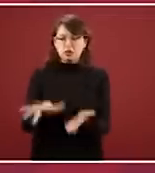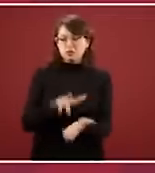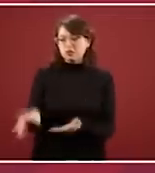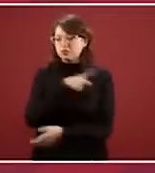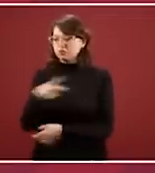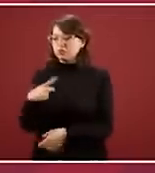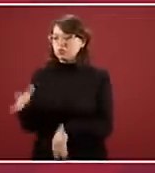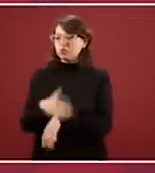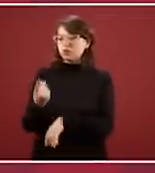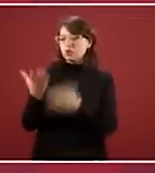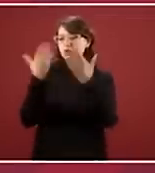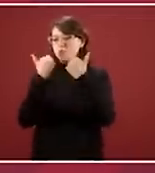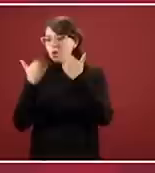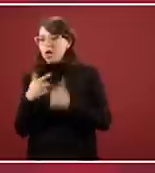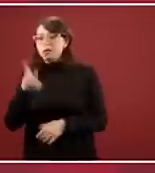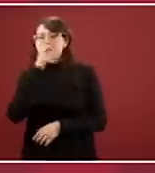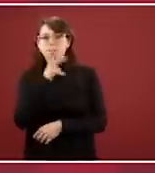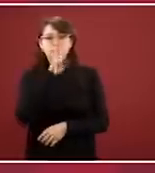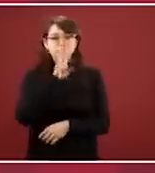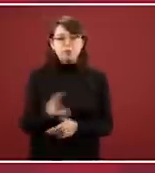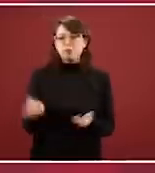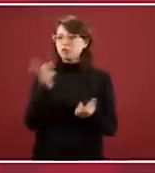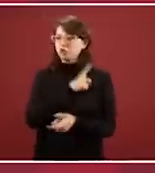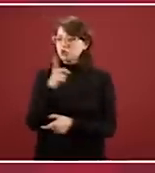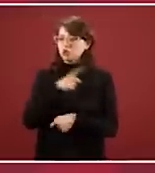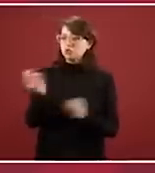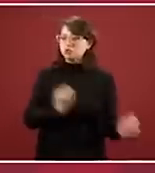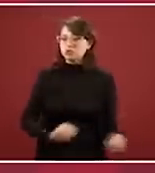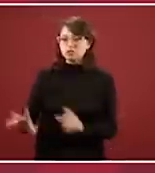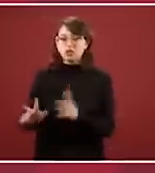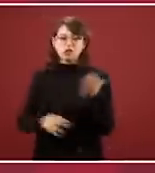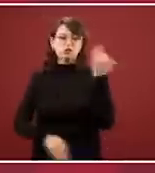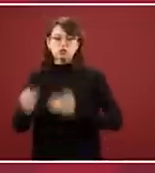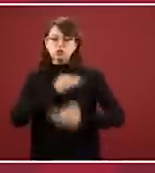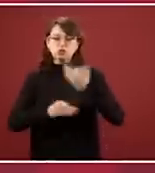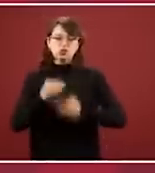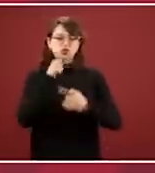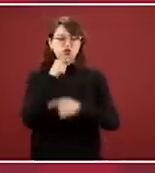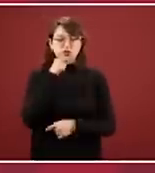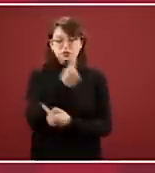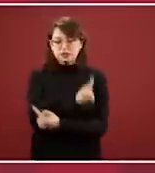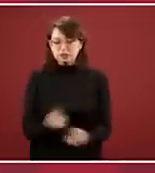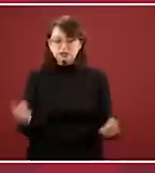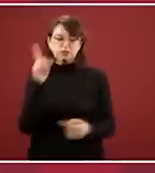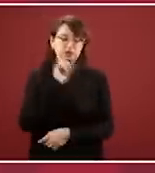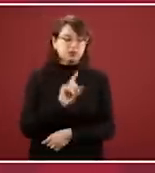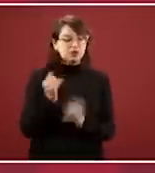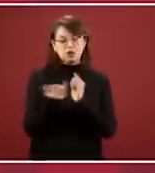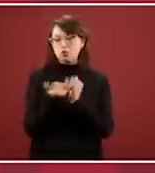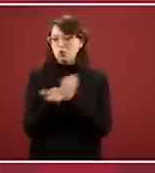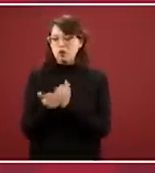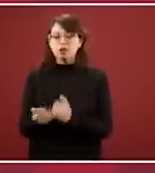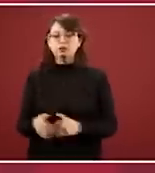solos, abandonados, huérfanos, a todos, los niños, las niñas.